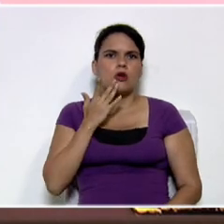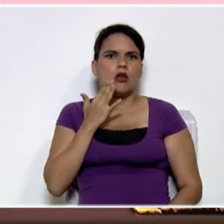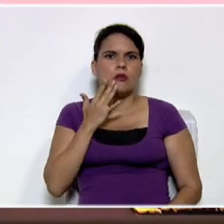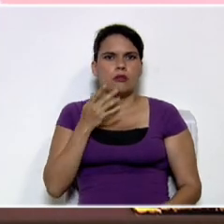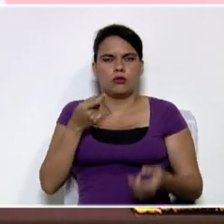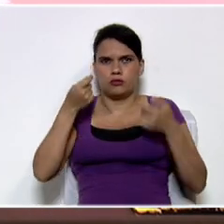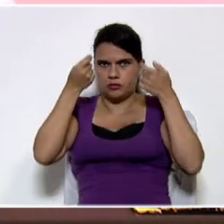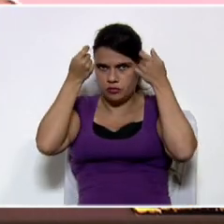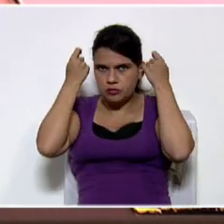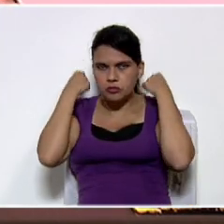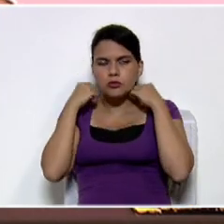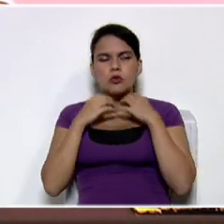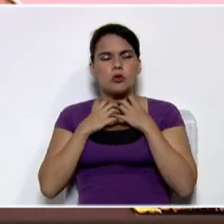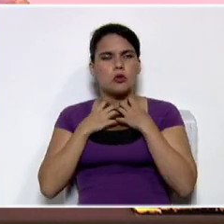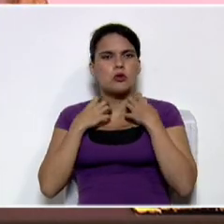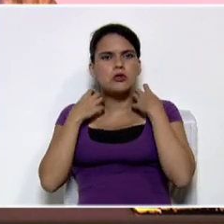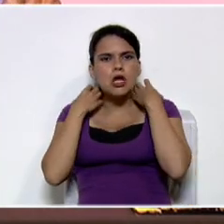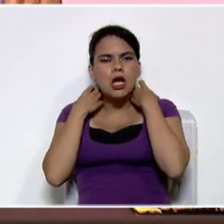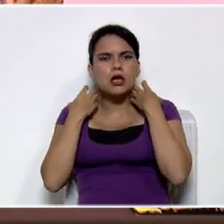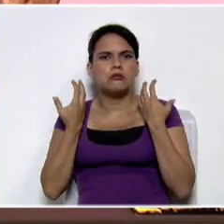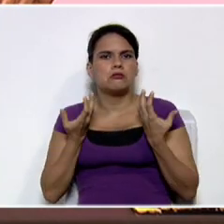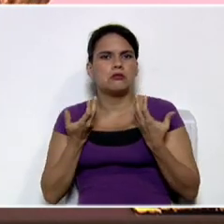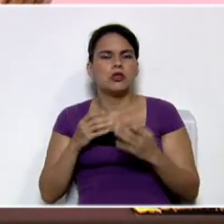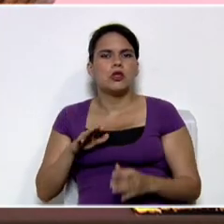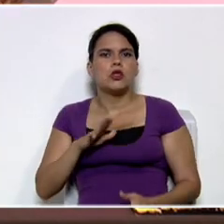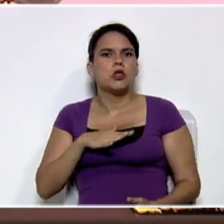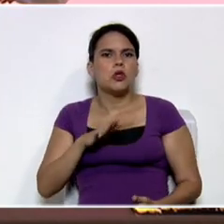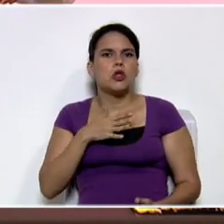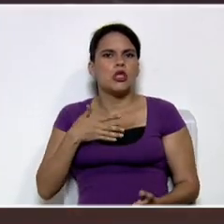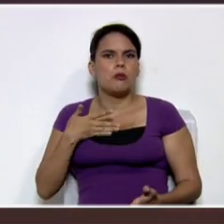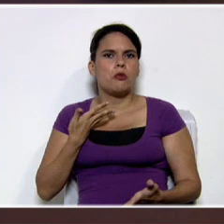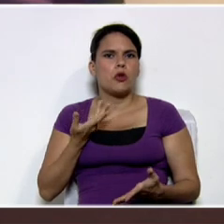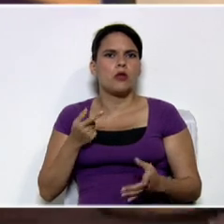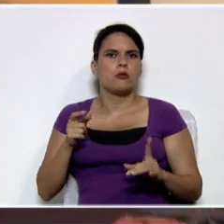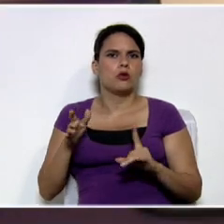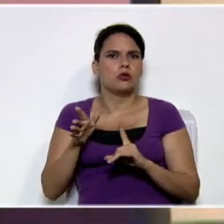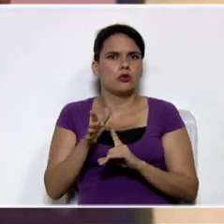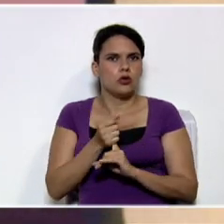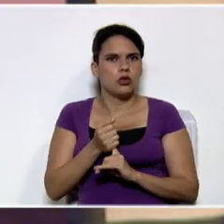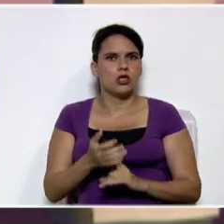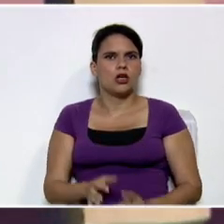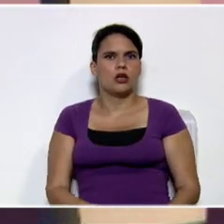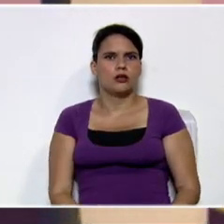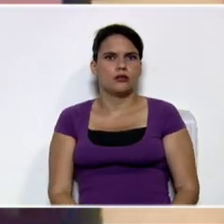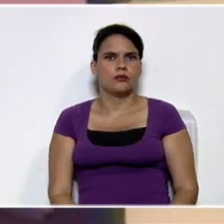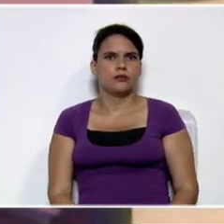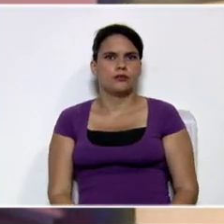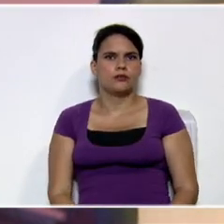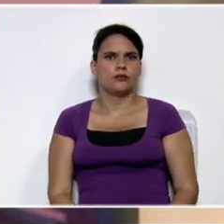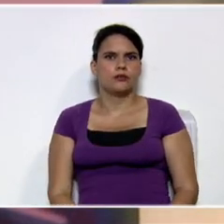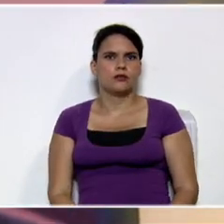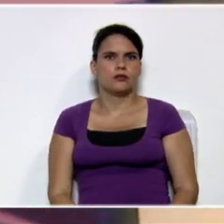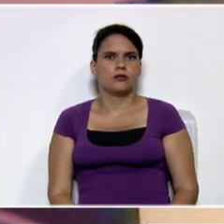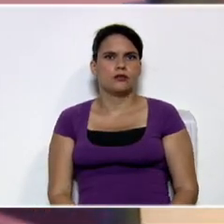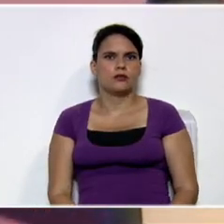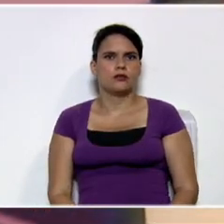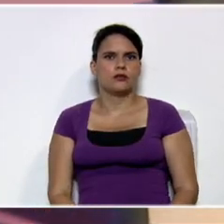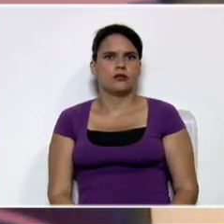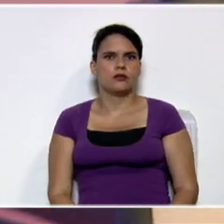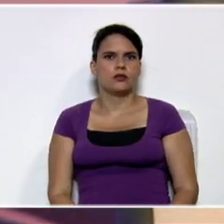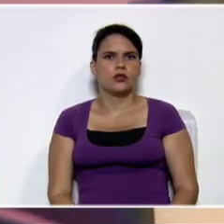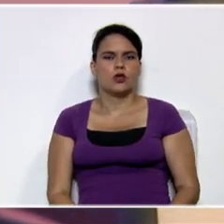dije, ¿verdad?, donde podemos encontrar a través de la técnica